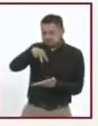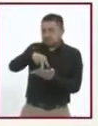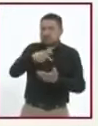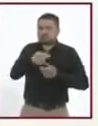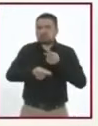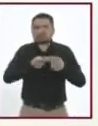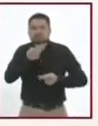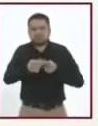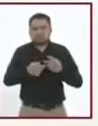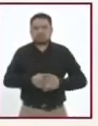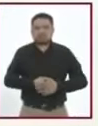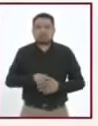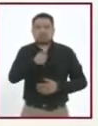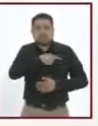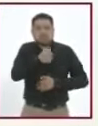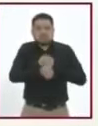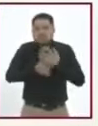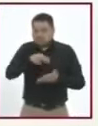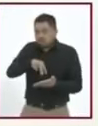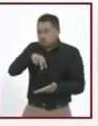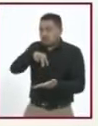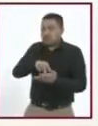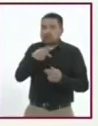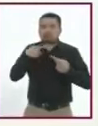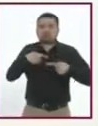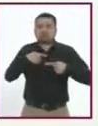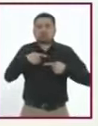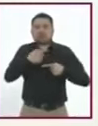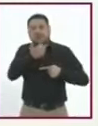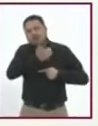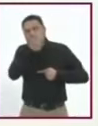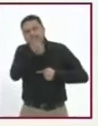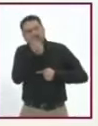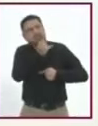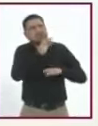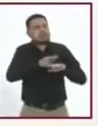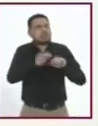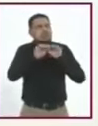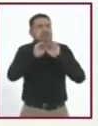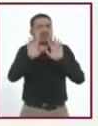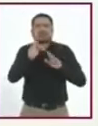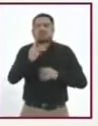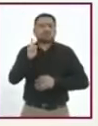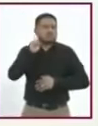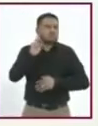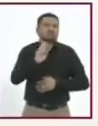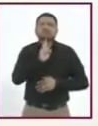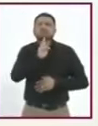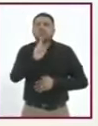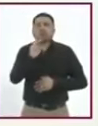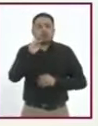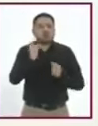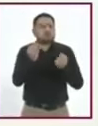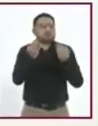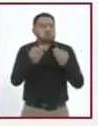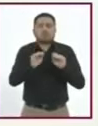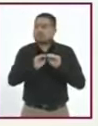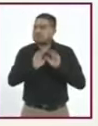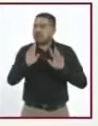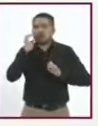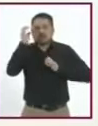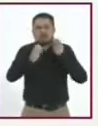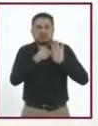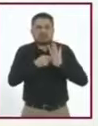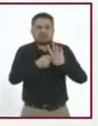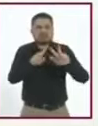habla. El orador se caracteriza por una pronunciación clara y su entonación es adecuada para los contenidos que expone